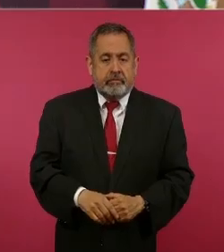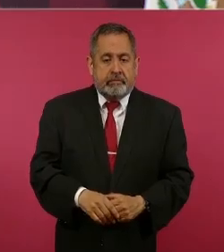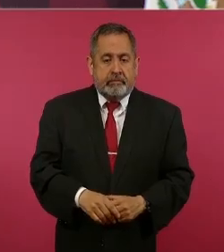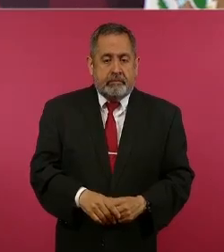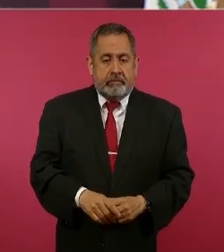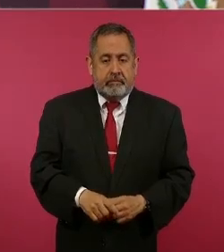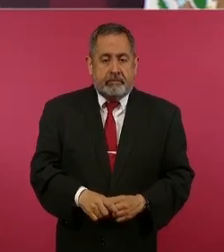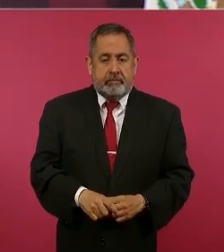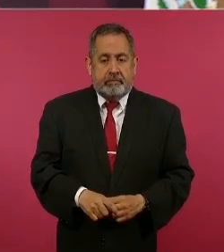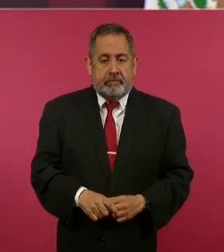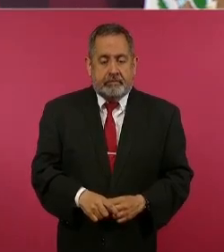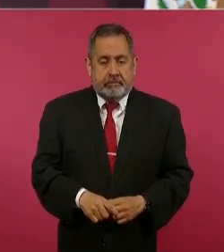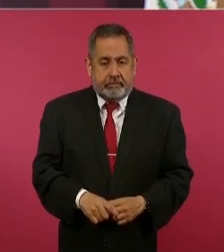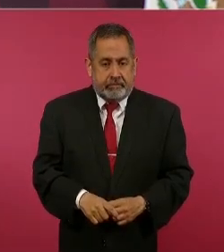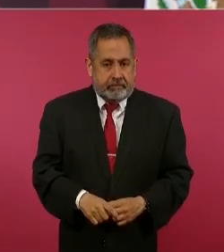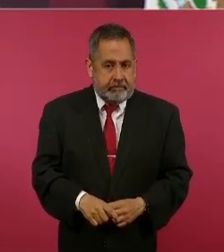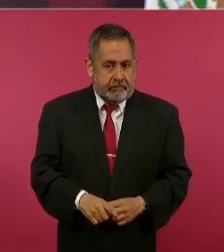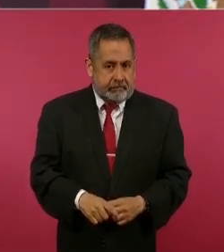que